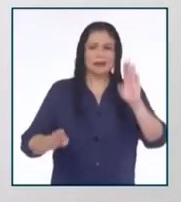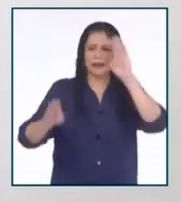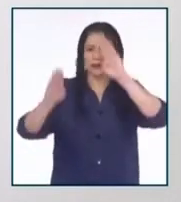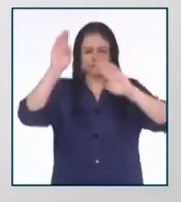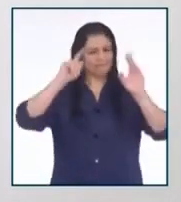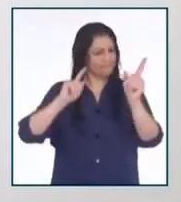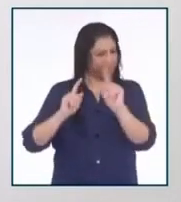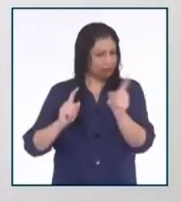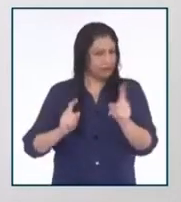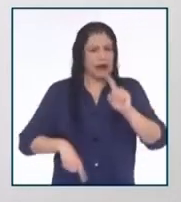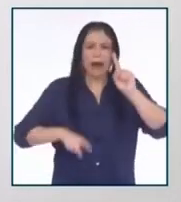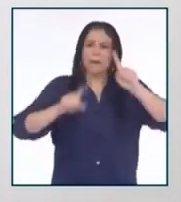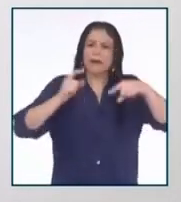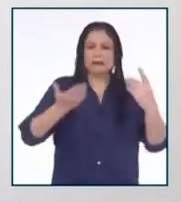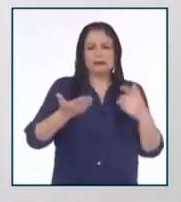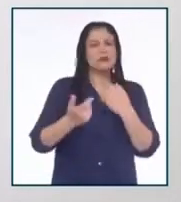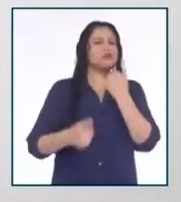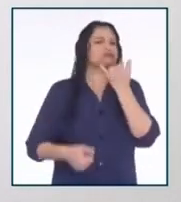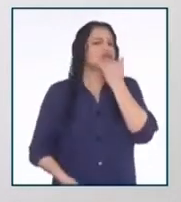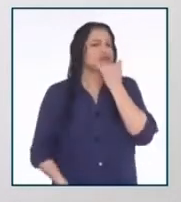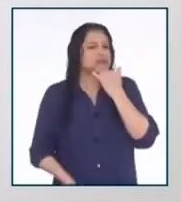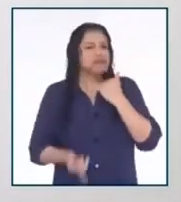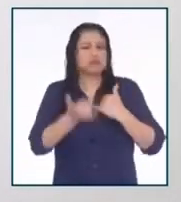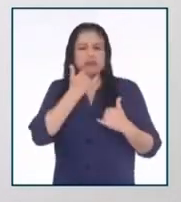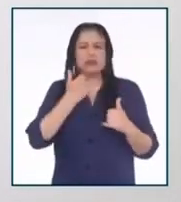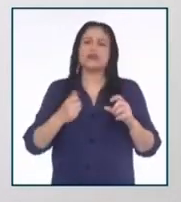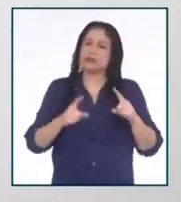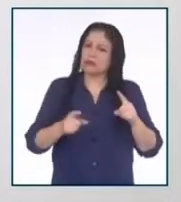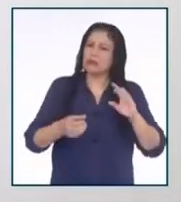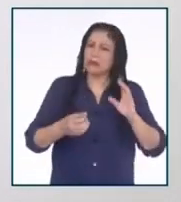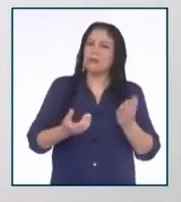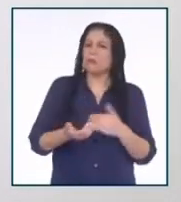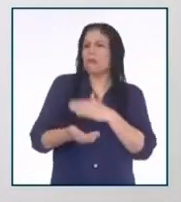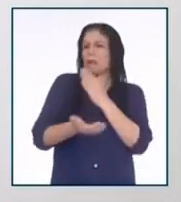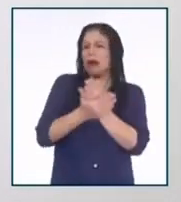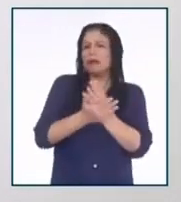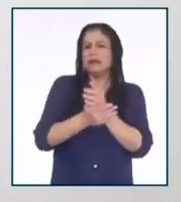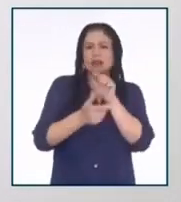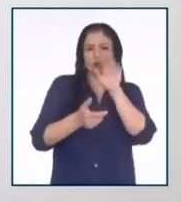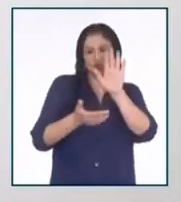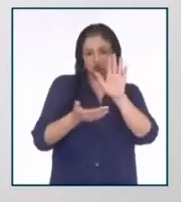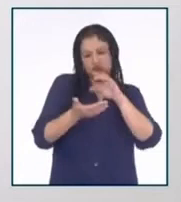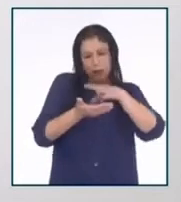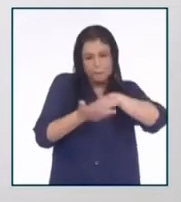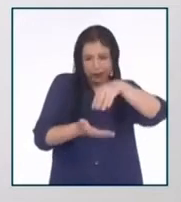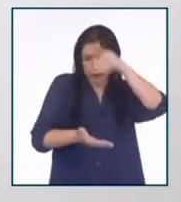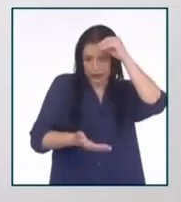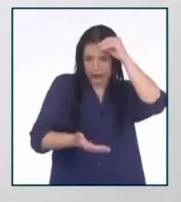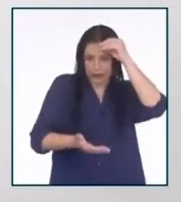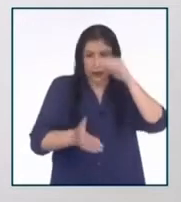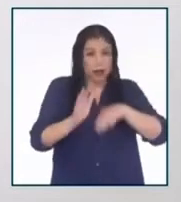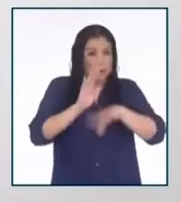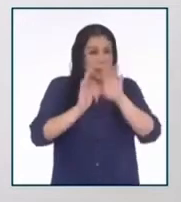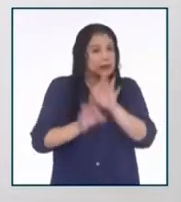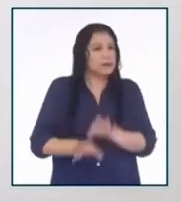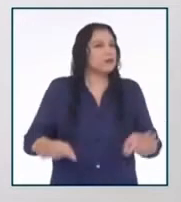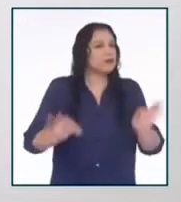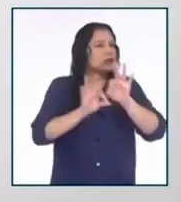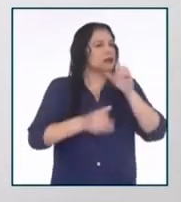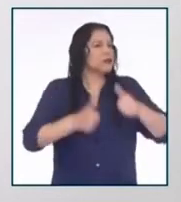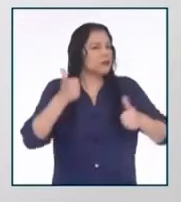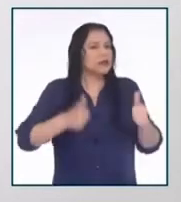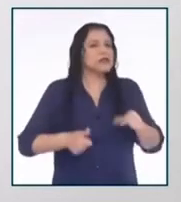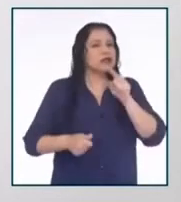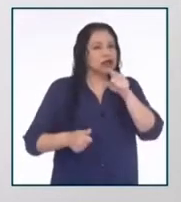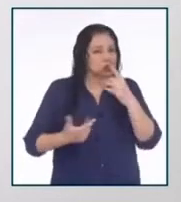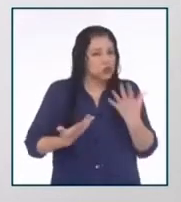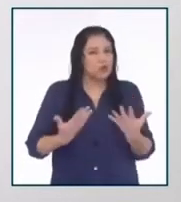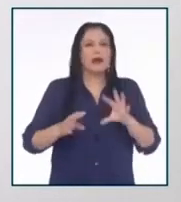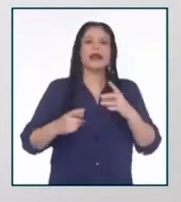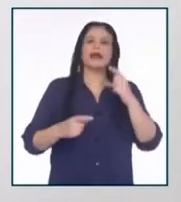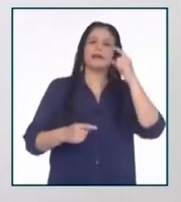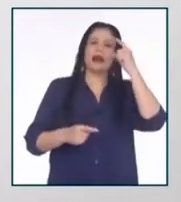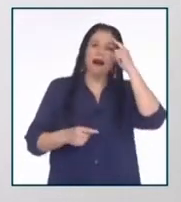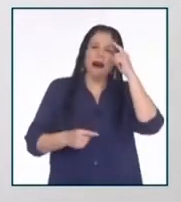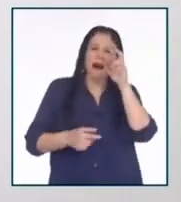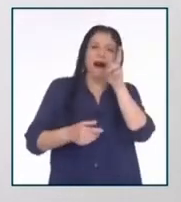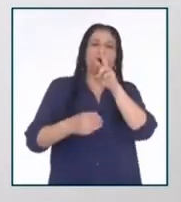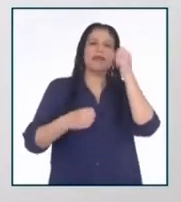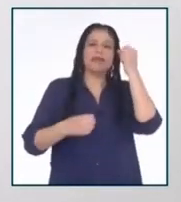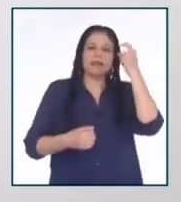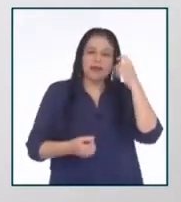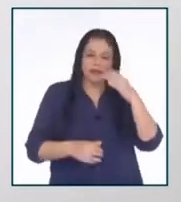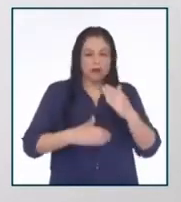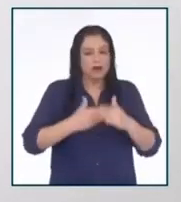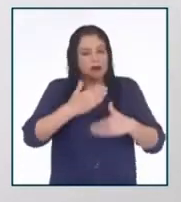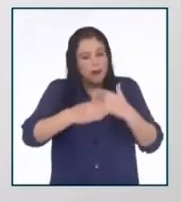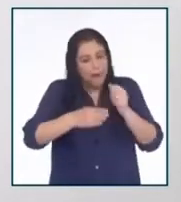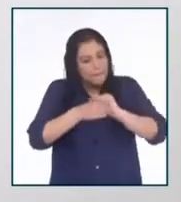las primeras veces te equivocas. Eso es parte del aprendizaje. Lo importante es que te vayas familiarizando y con